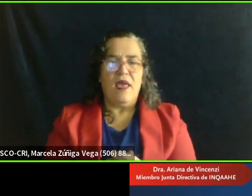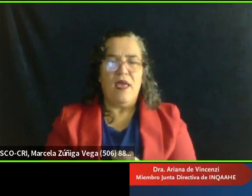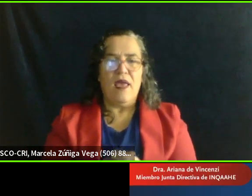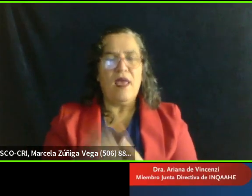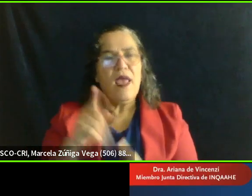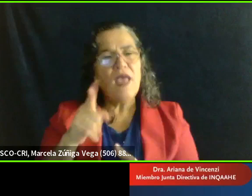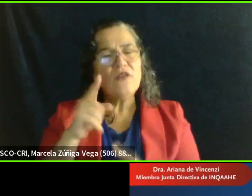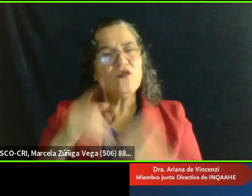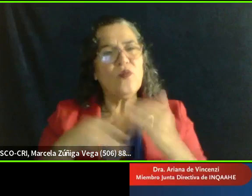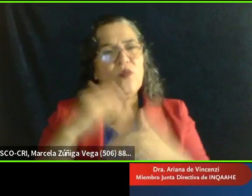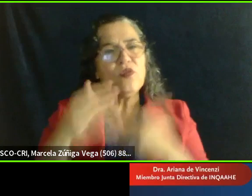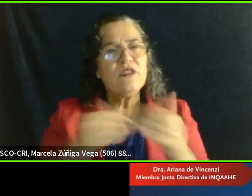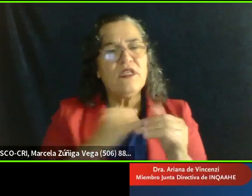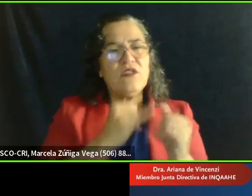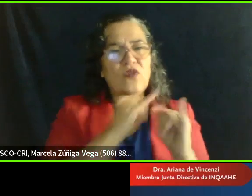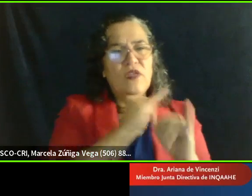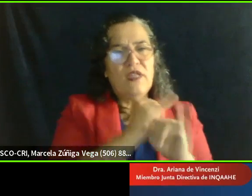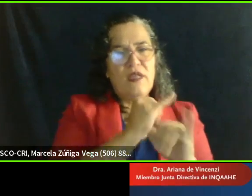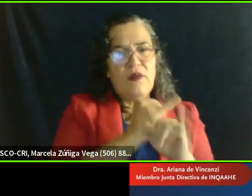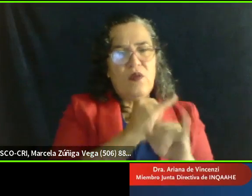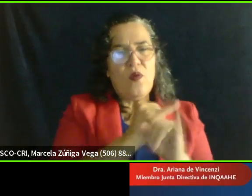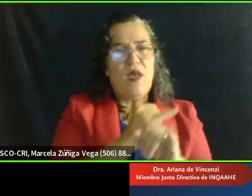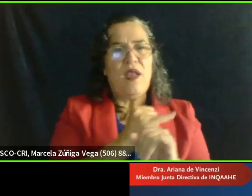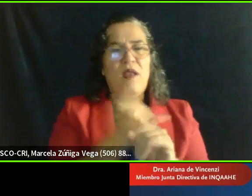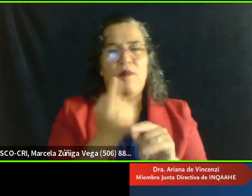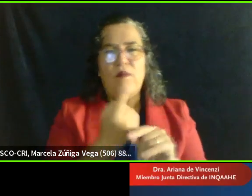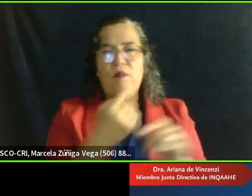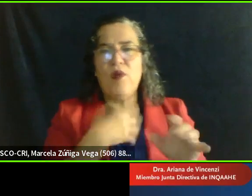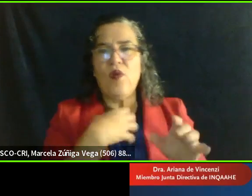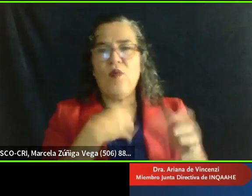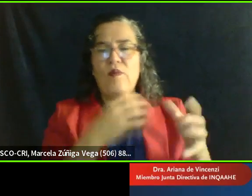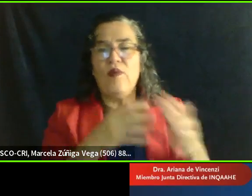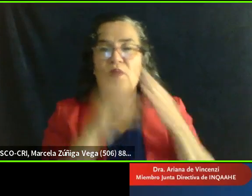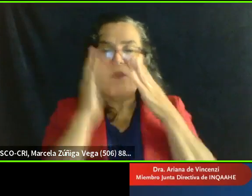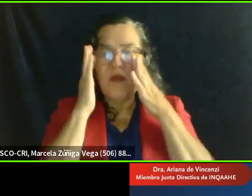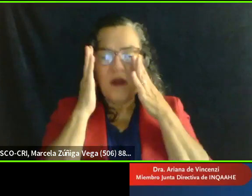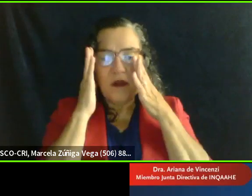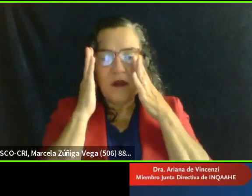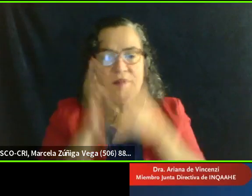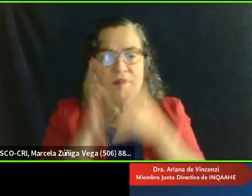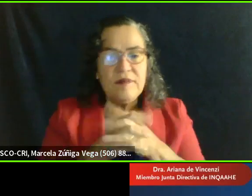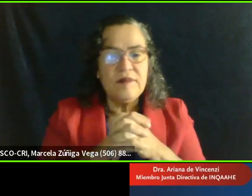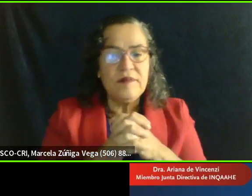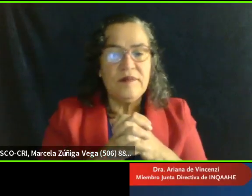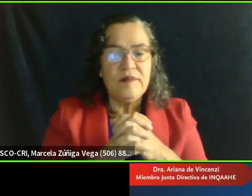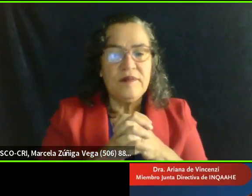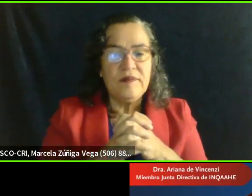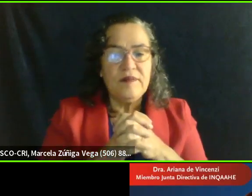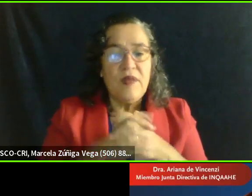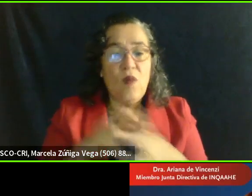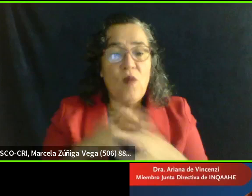individual, es un proceso propio y singular de cada sujeto y tiene que haber una voluntad efectiva